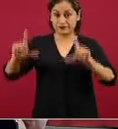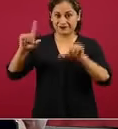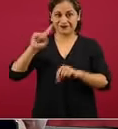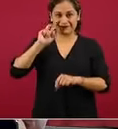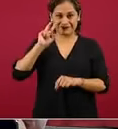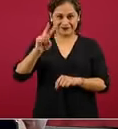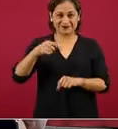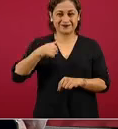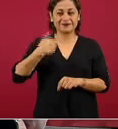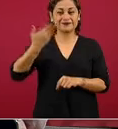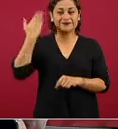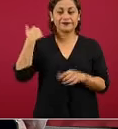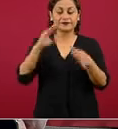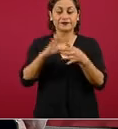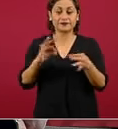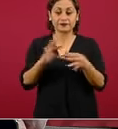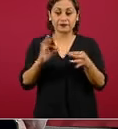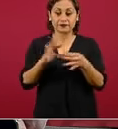comentaba,